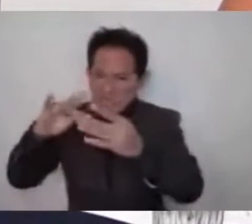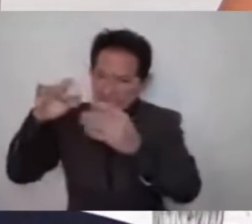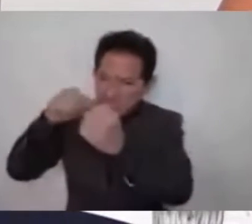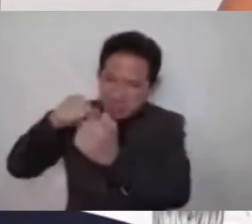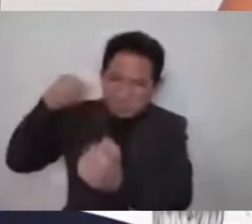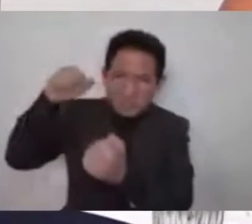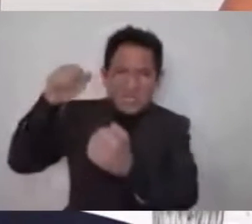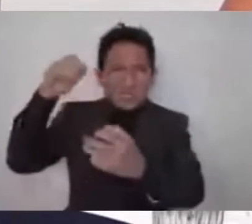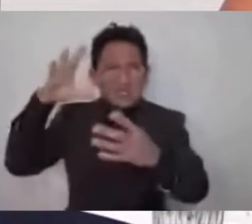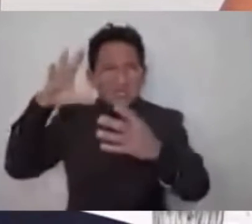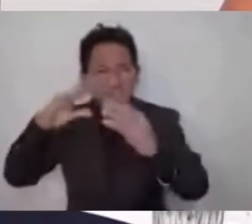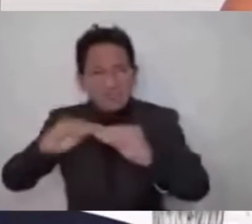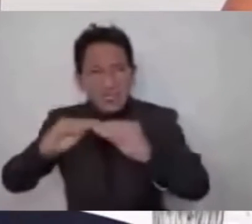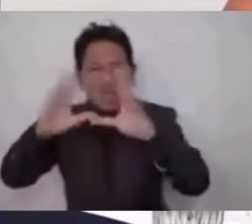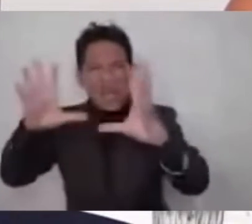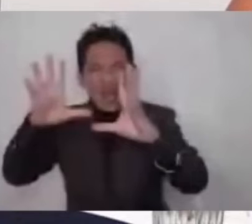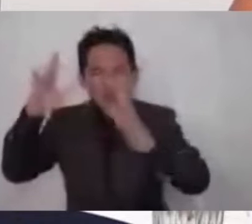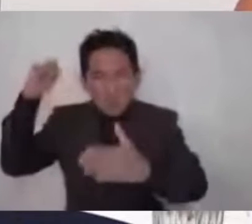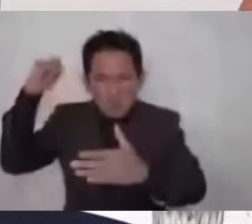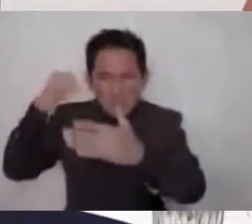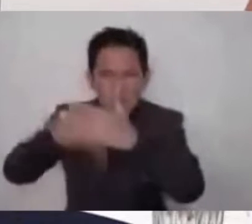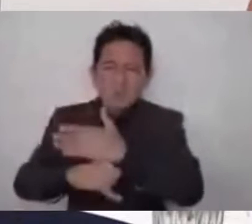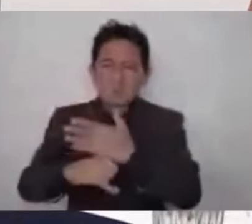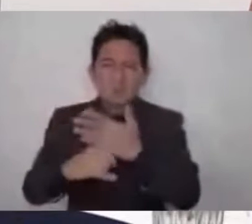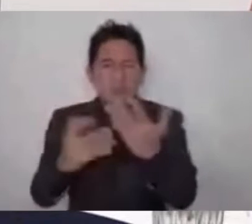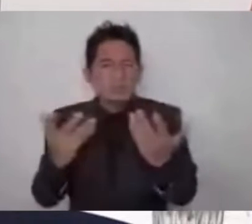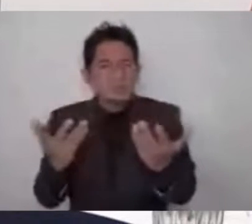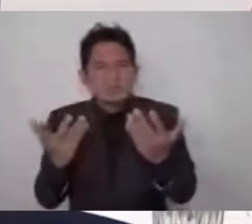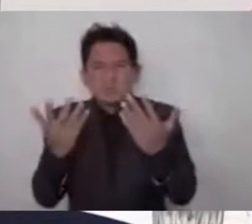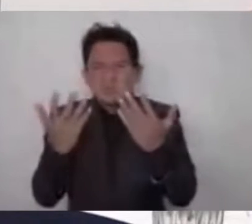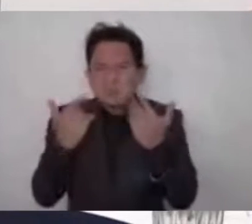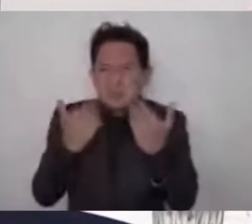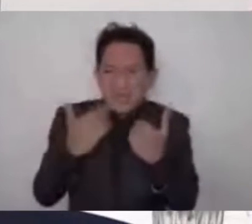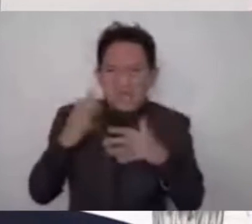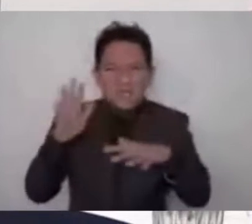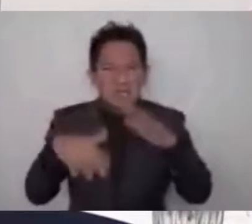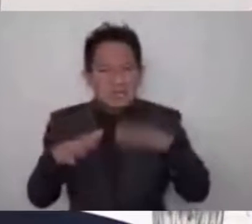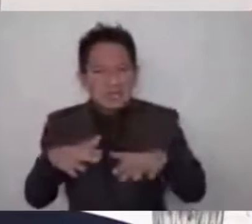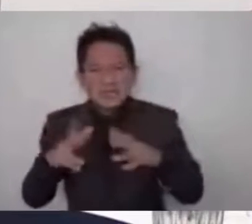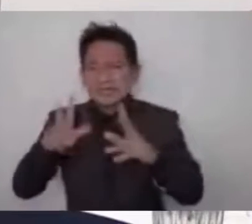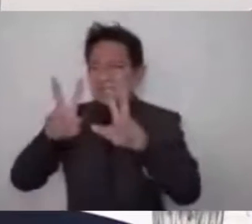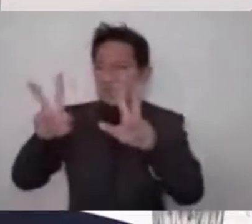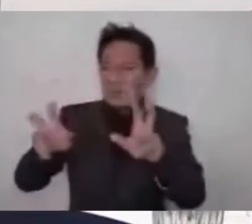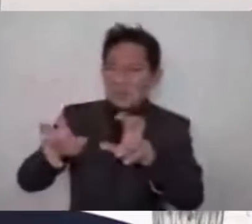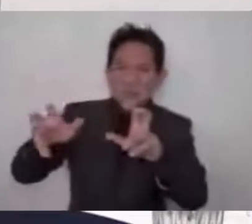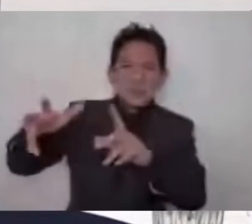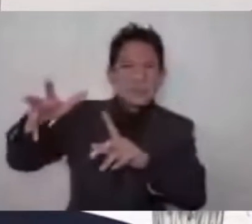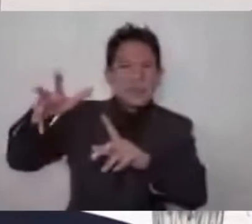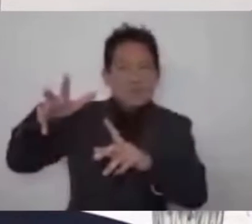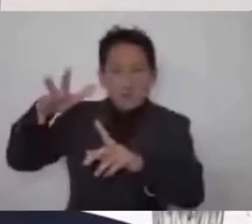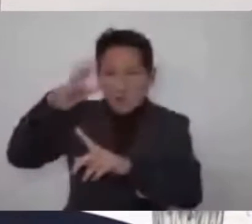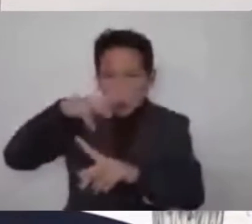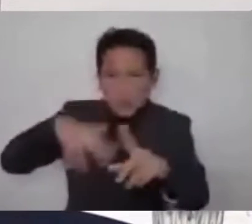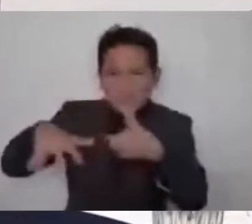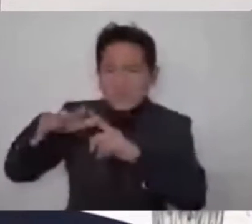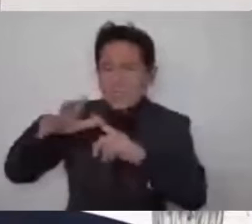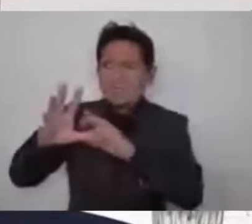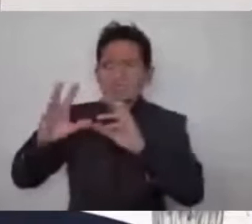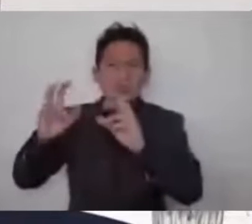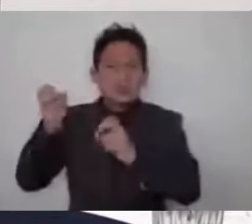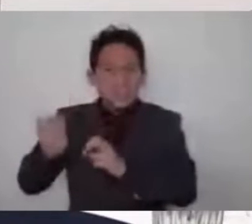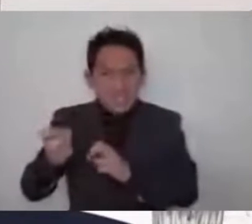consecuencias de legalidad de una detención en qué supuesto es ilegal pero jueces